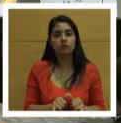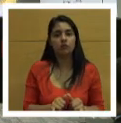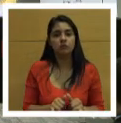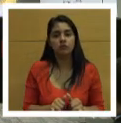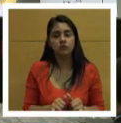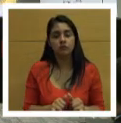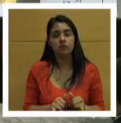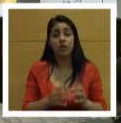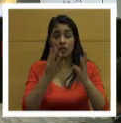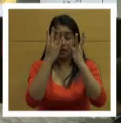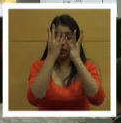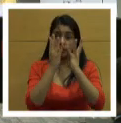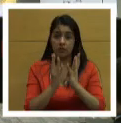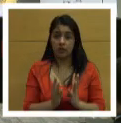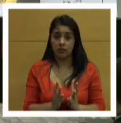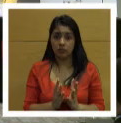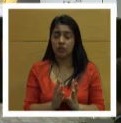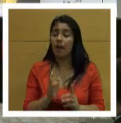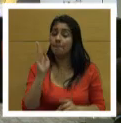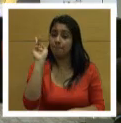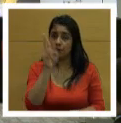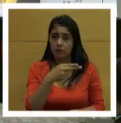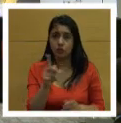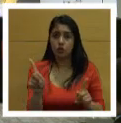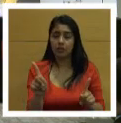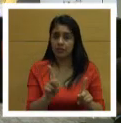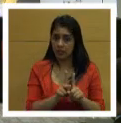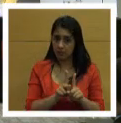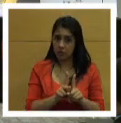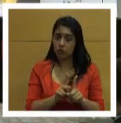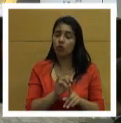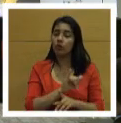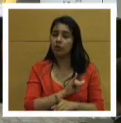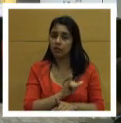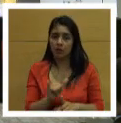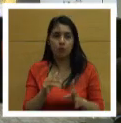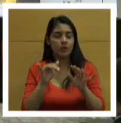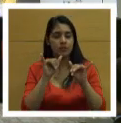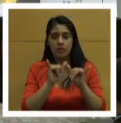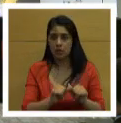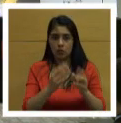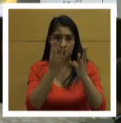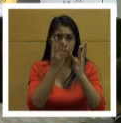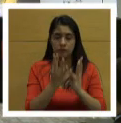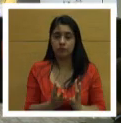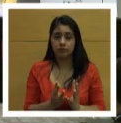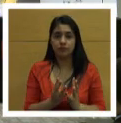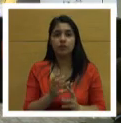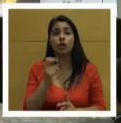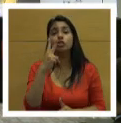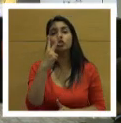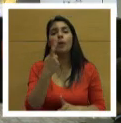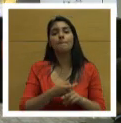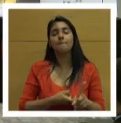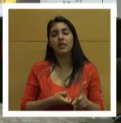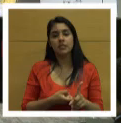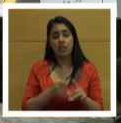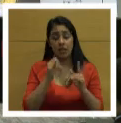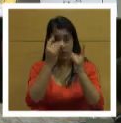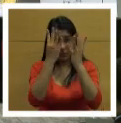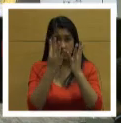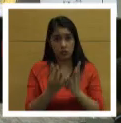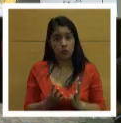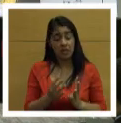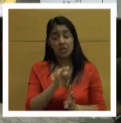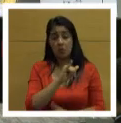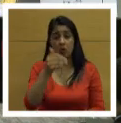el sujeto de una medida cautelar de prohibición de acercamiento, luego quedó en lo que es la prisión preventiva. Fueron 2 meses que estuvo ahí prisión preventiva, luego